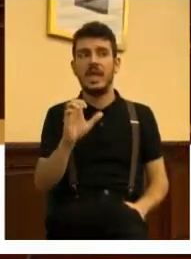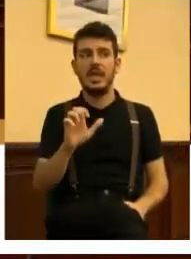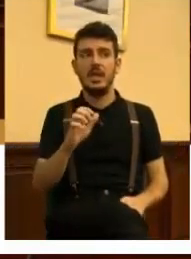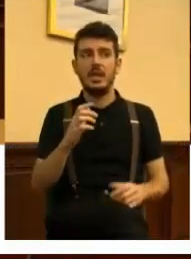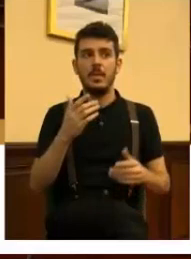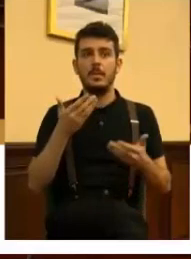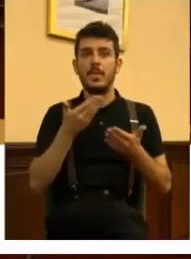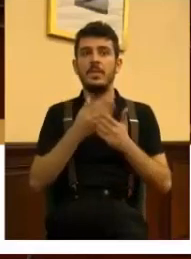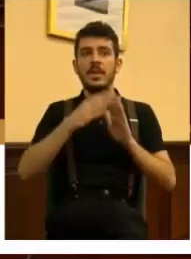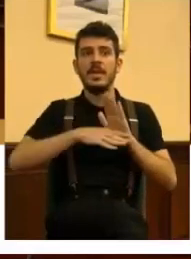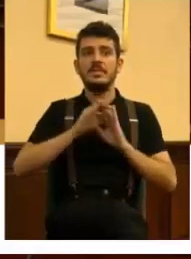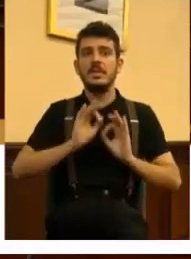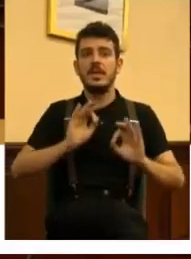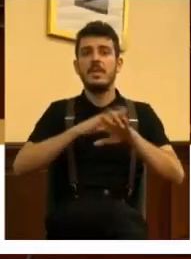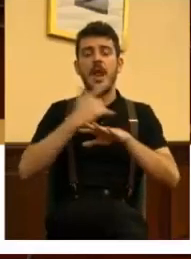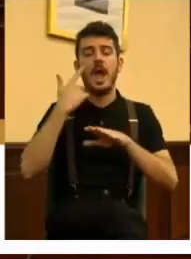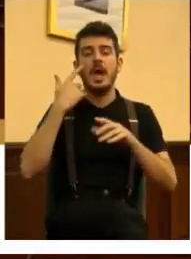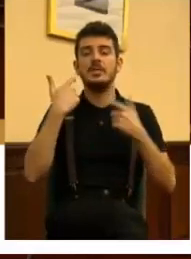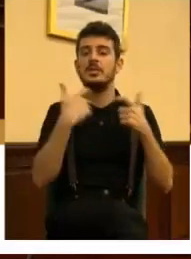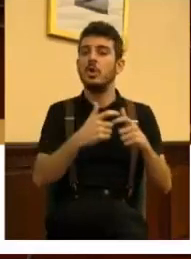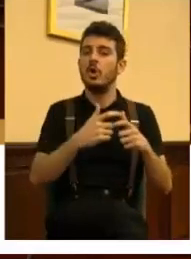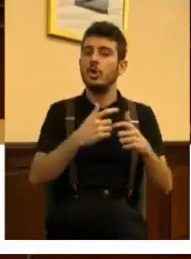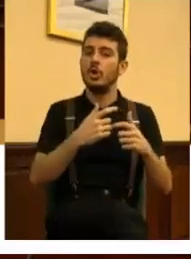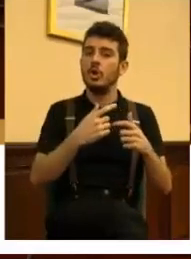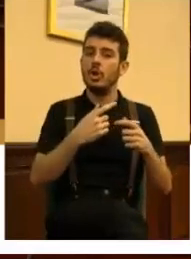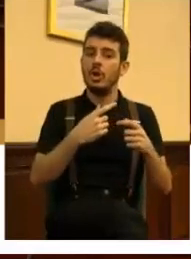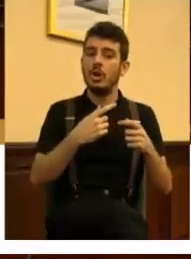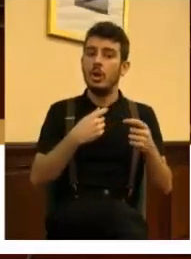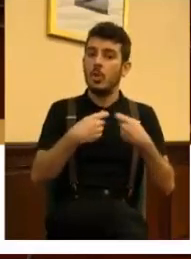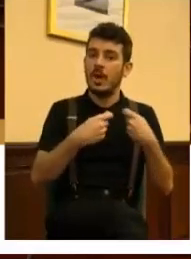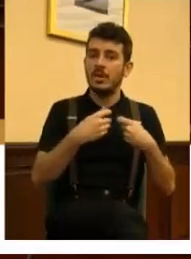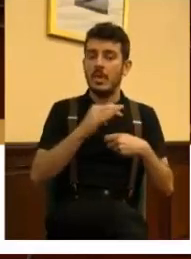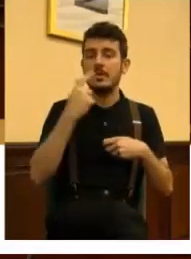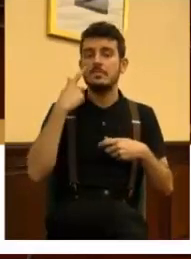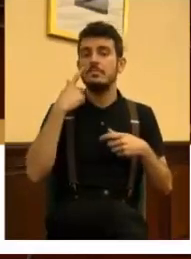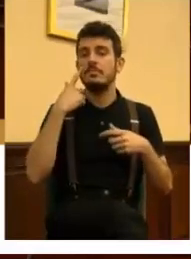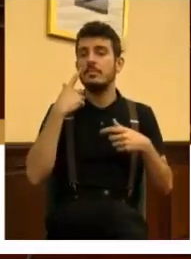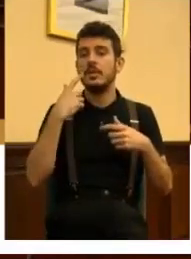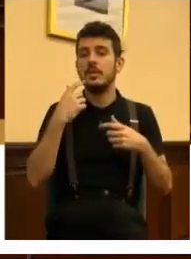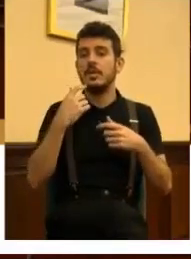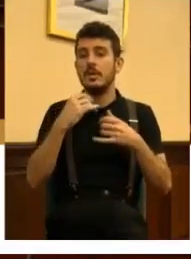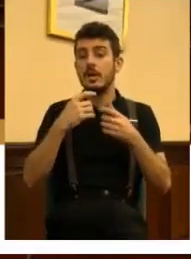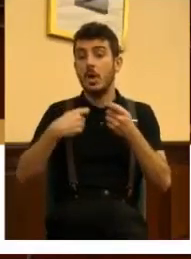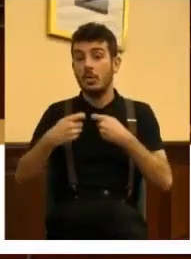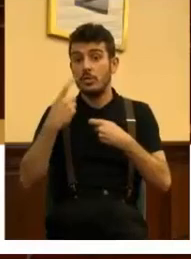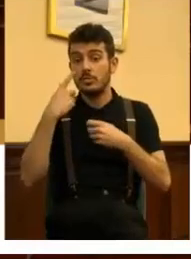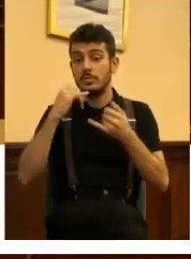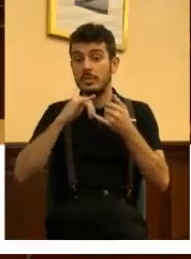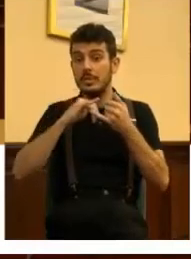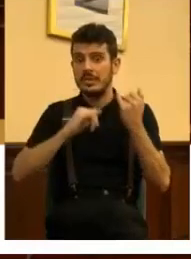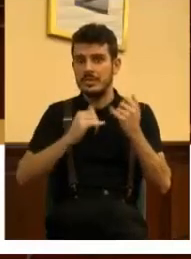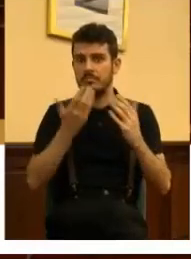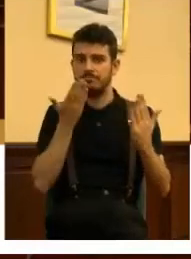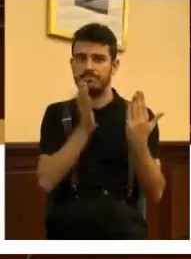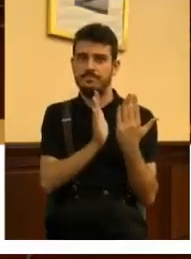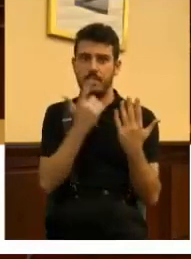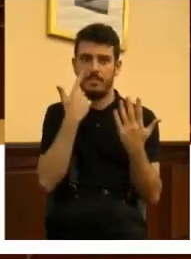del comercio y a los pequeños negocios hosteleros a afrontar la crisis económica del coronavirus.